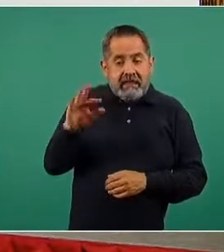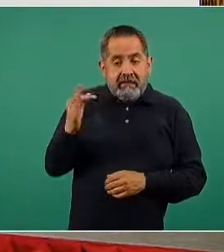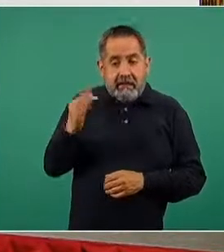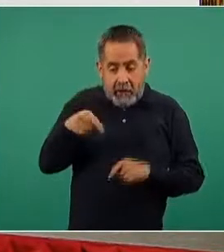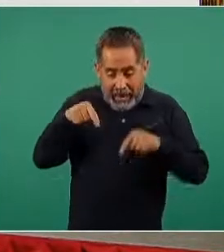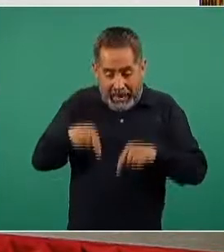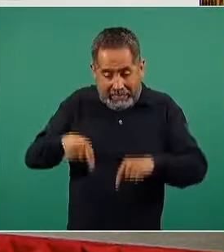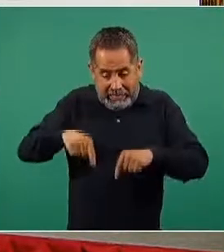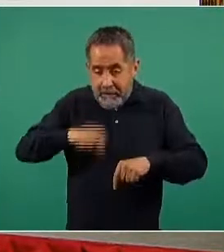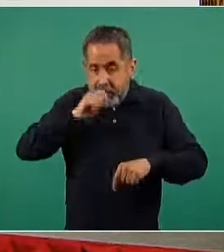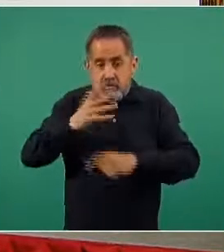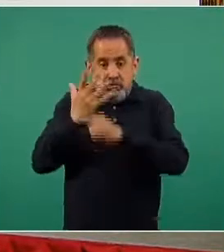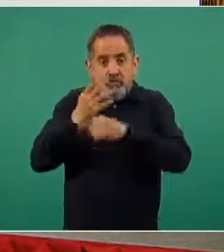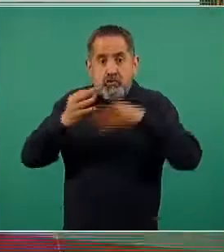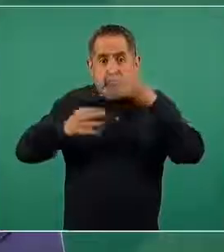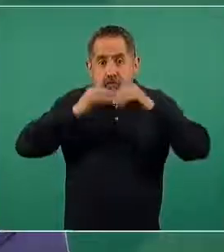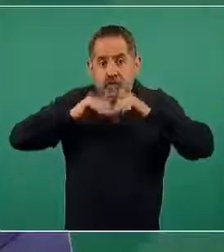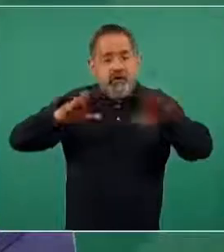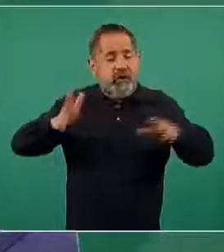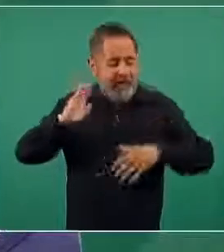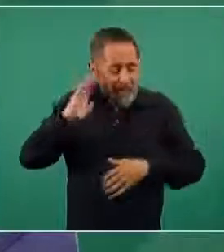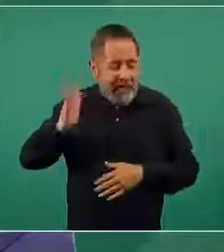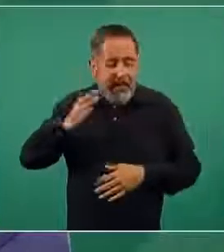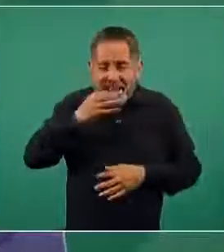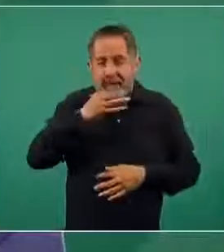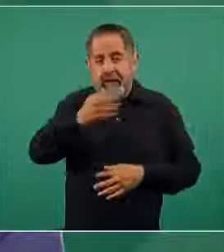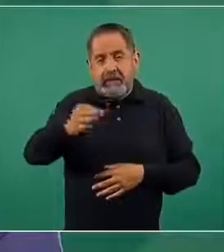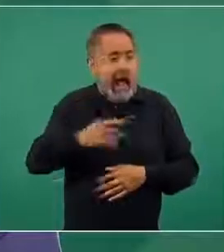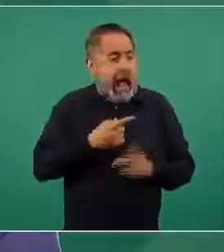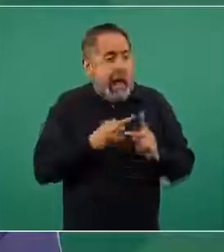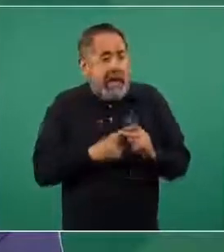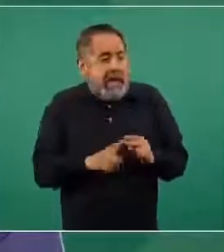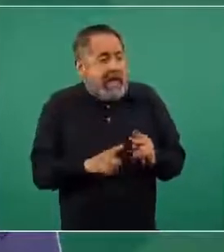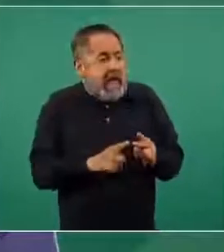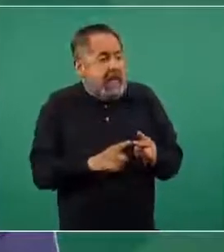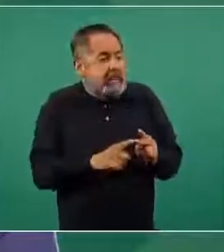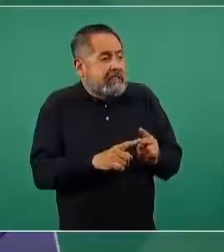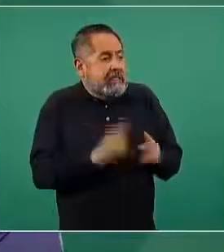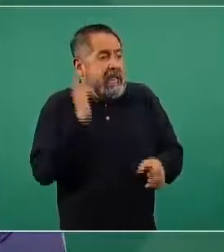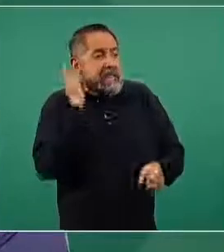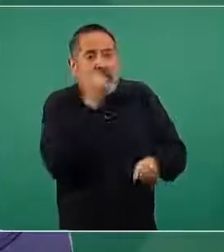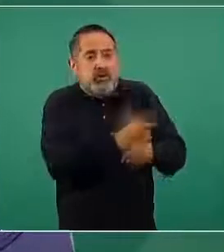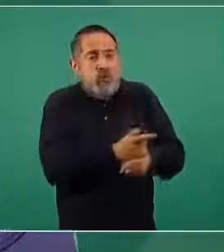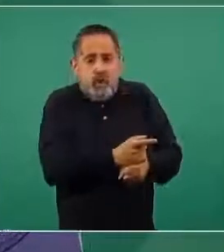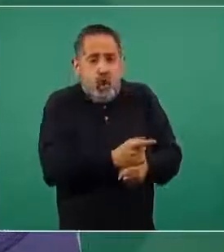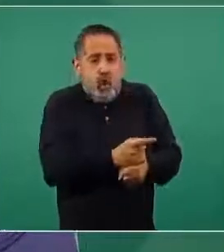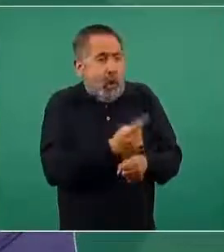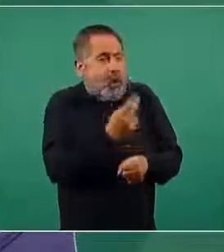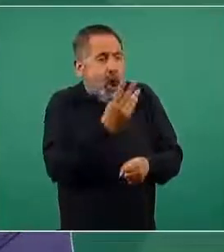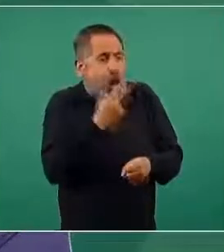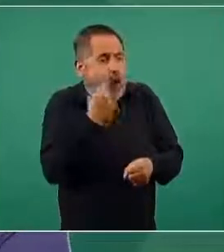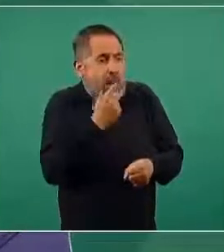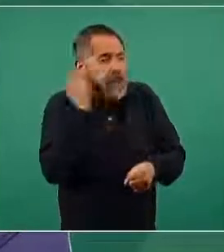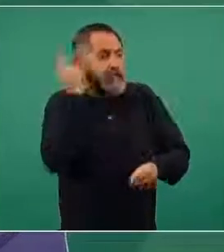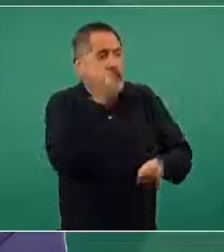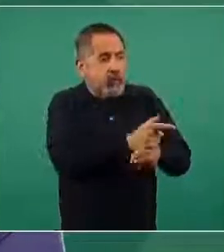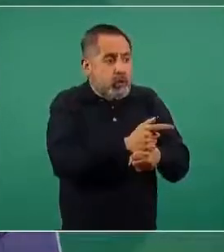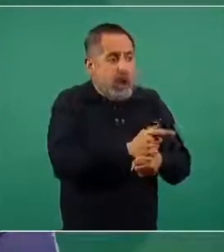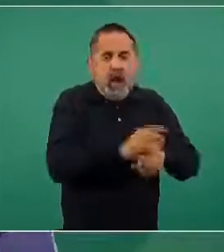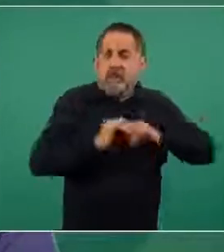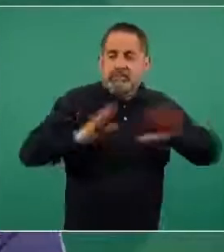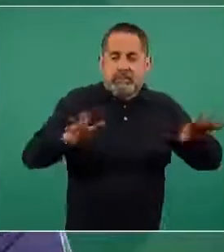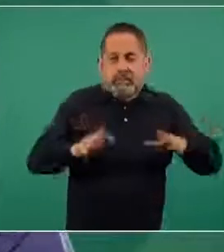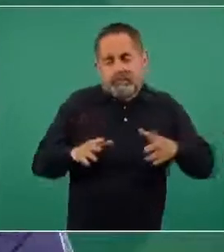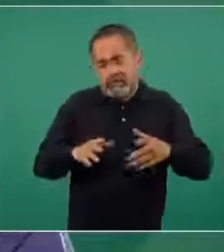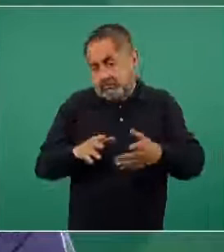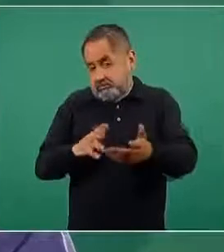prensa, anunciamos esa situación cuando tenía apenas horas de haber sido detectada. Recapitulo sobre eso, quien